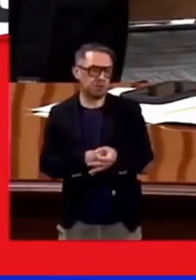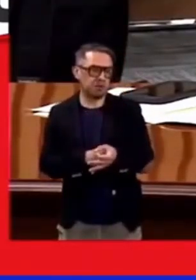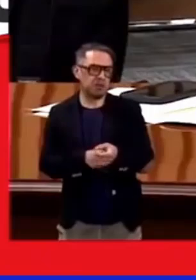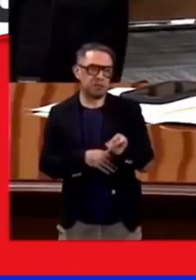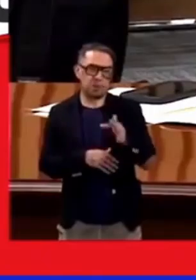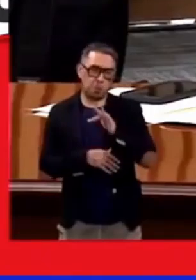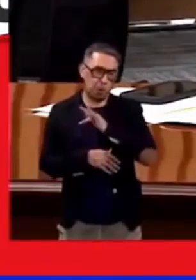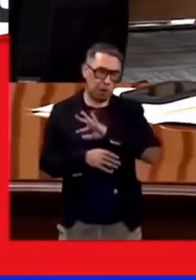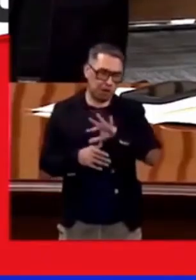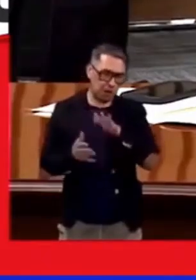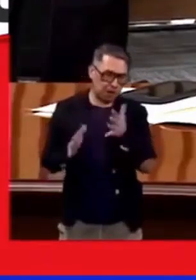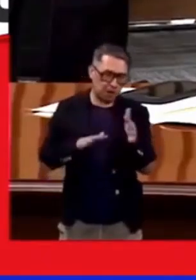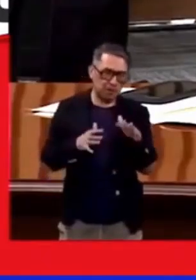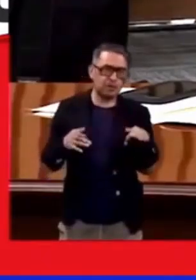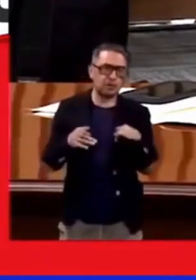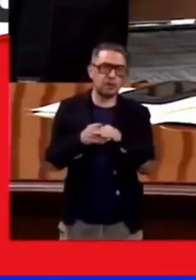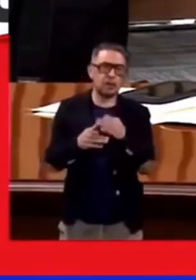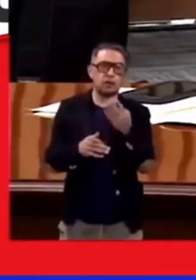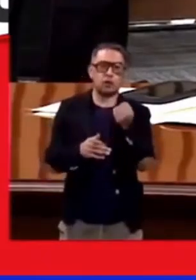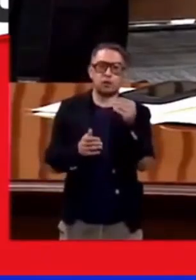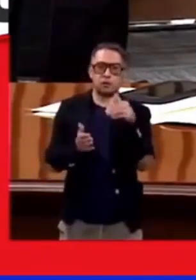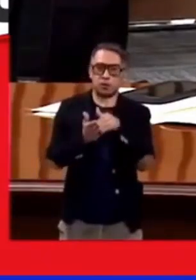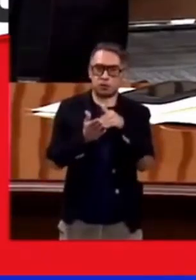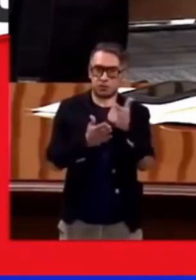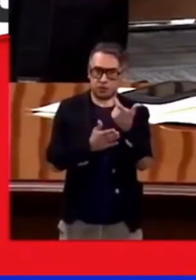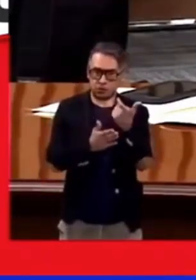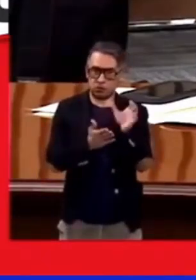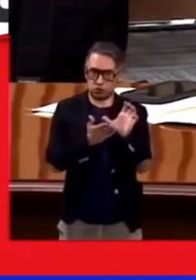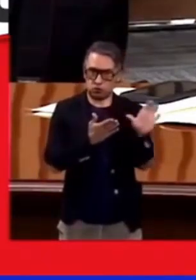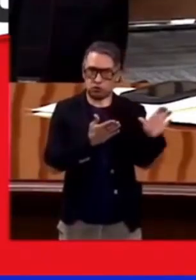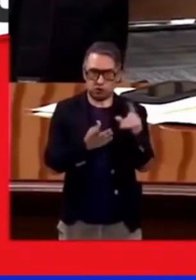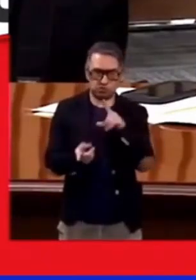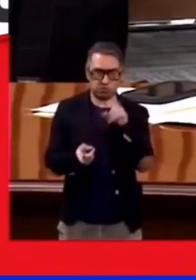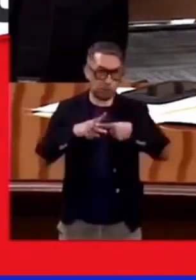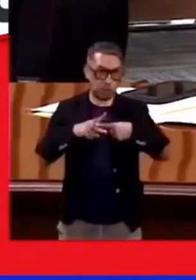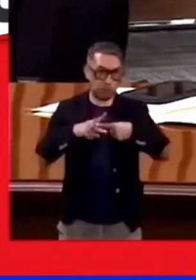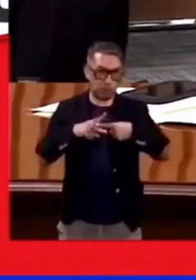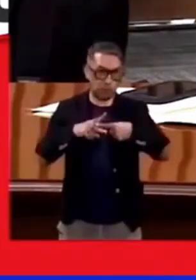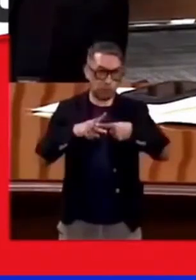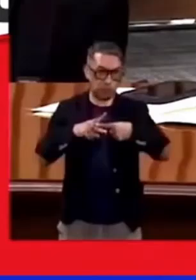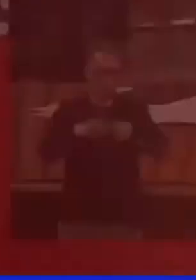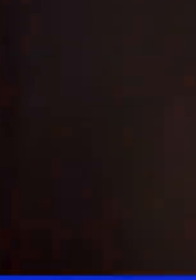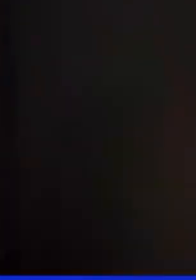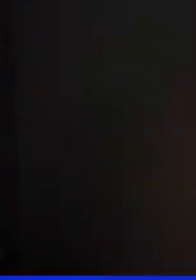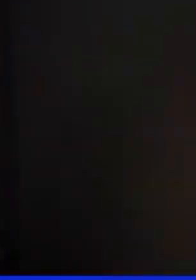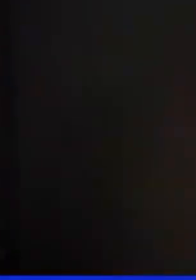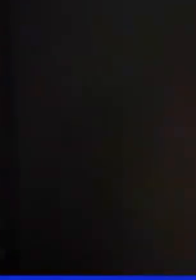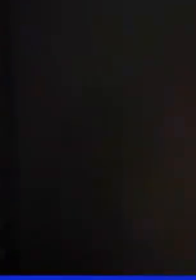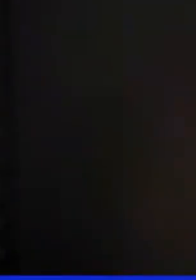9 millones de pesos. Eso es lo que defienden en este consejo, presidente.